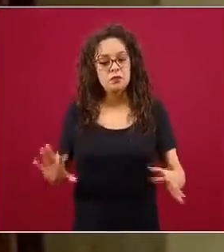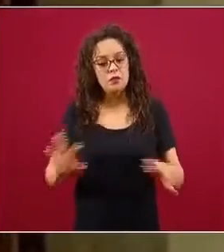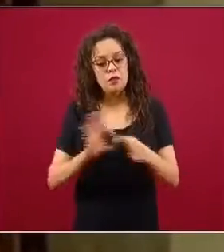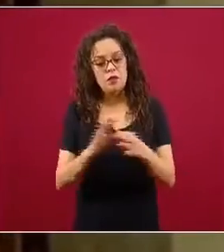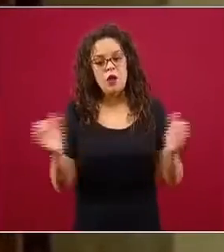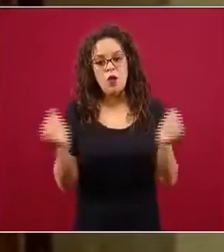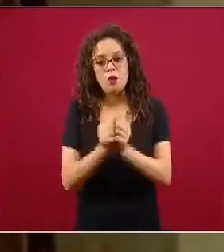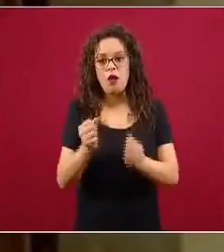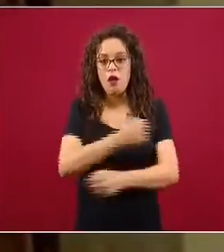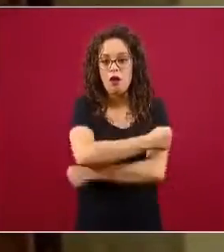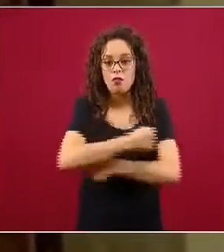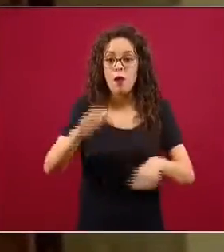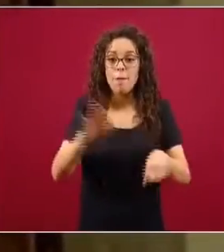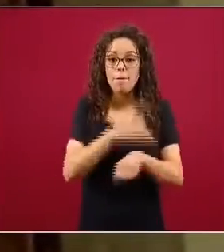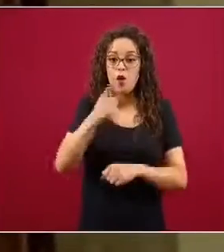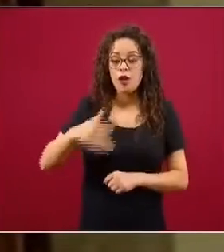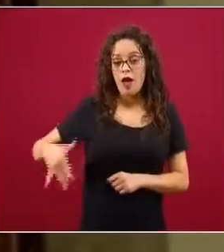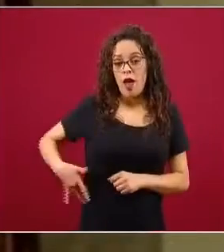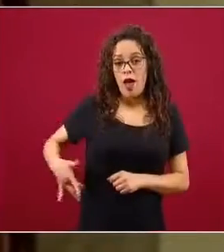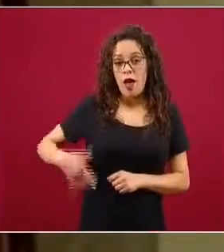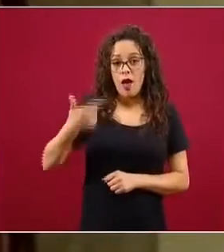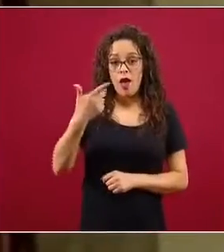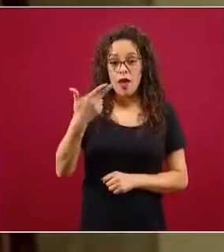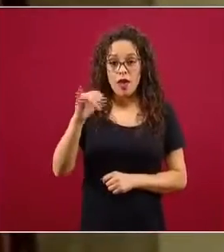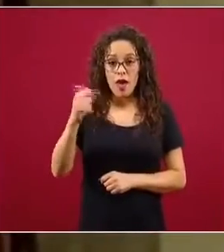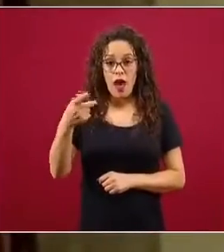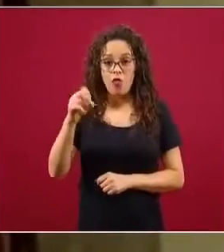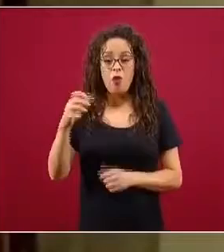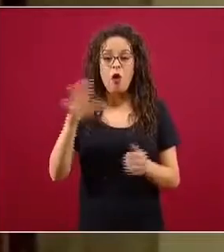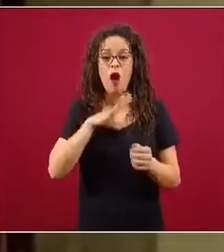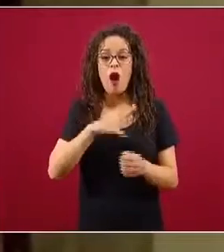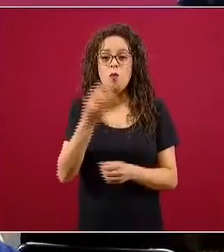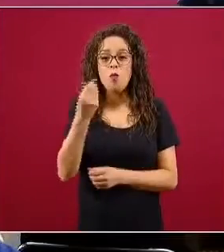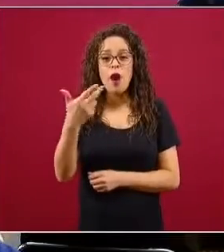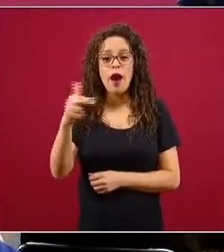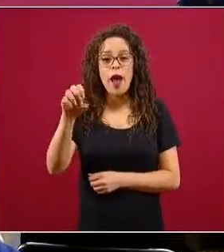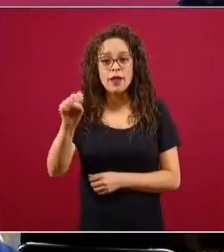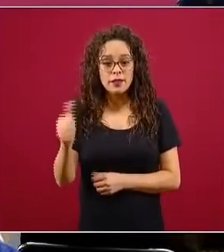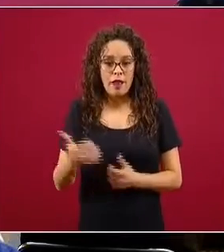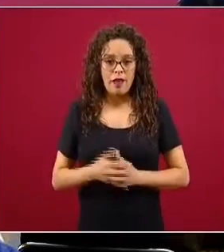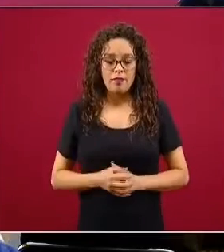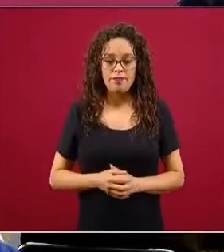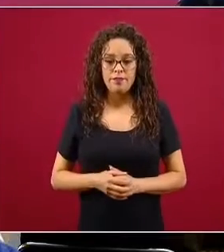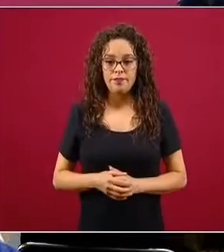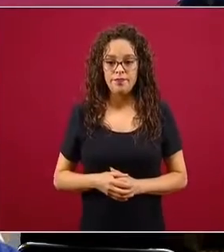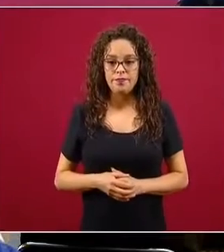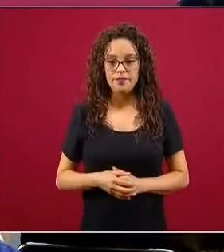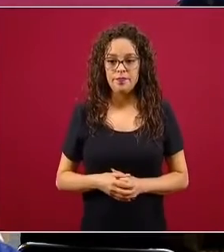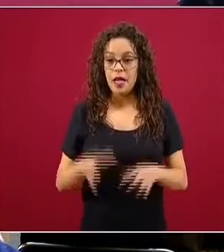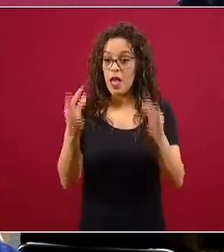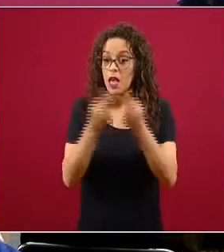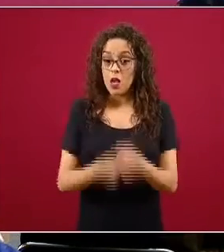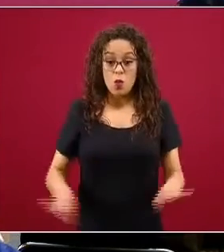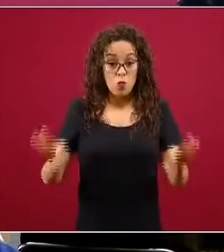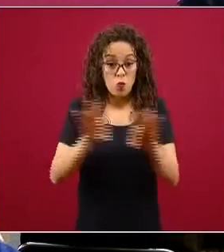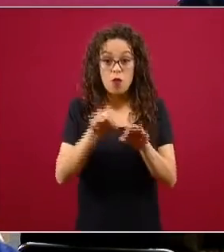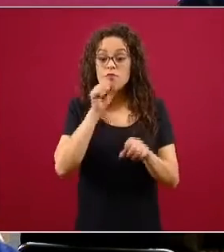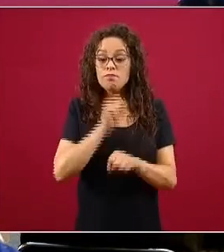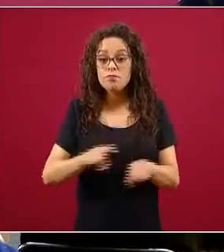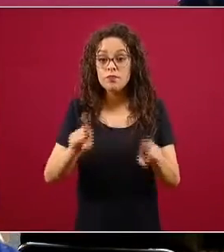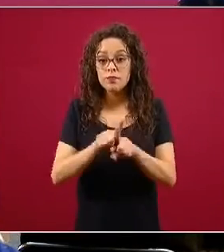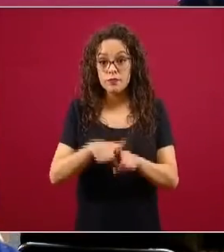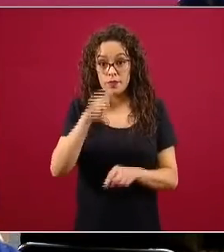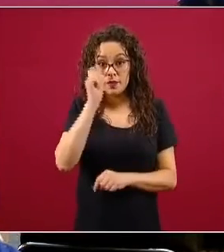que también causa enfermedad hepática crónica y también puede ser de las complicaciones asociadas a obesidad. Un componente importante también de